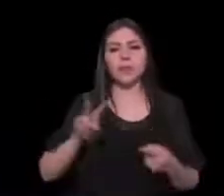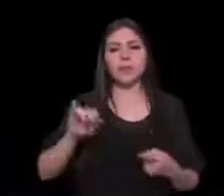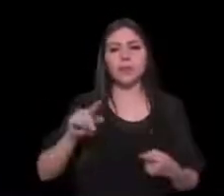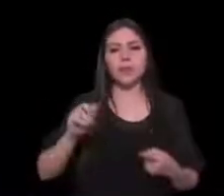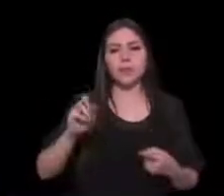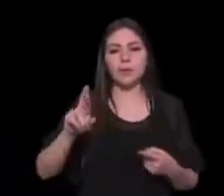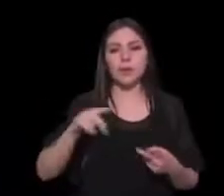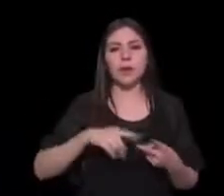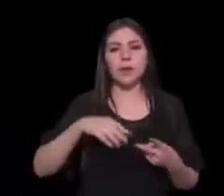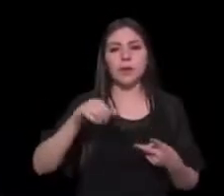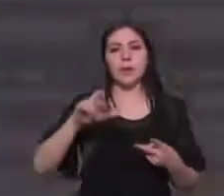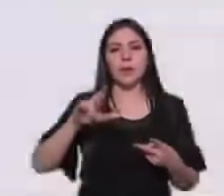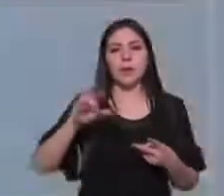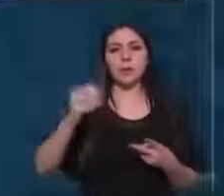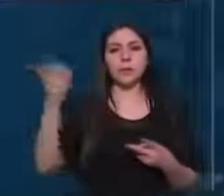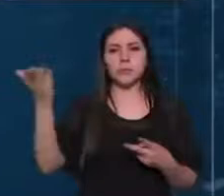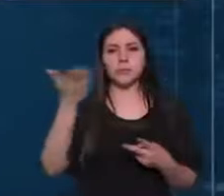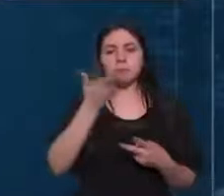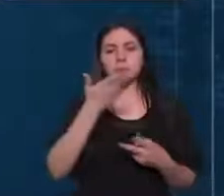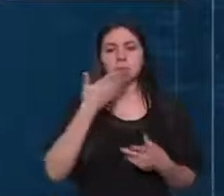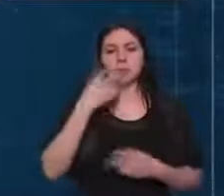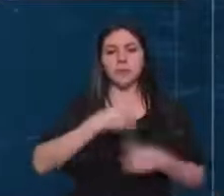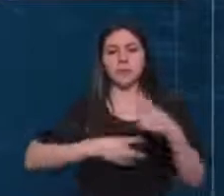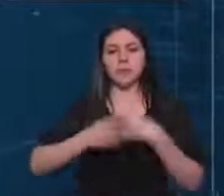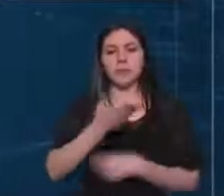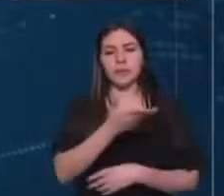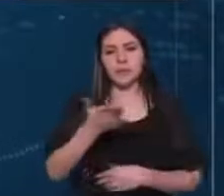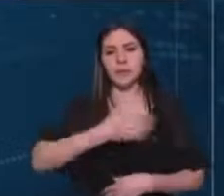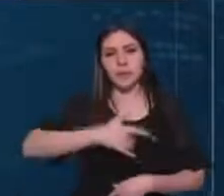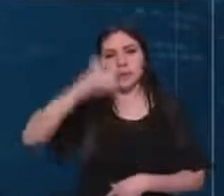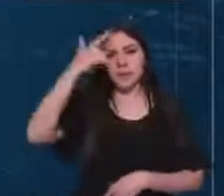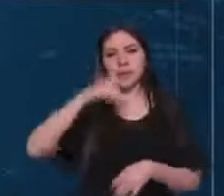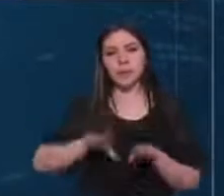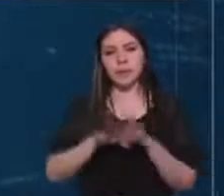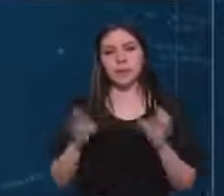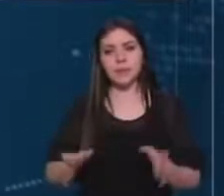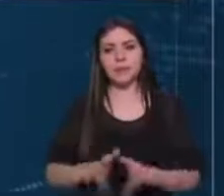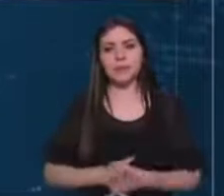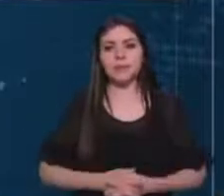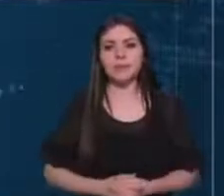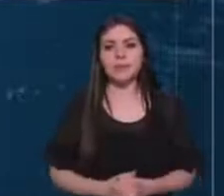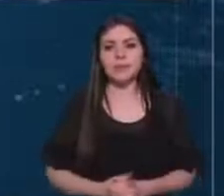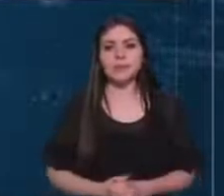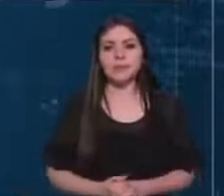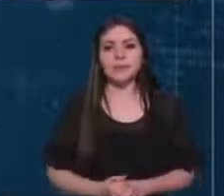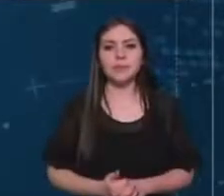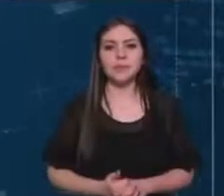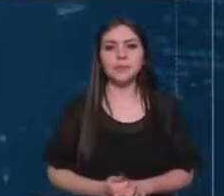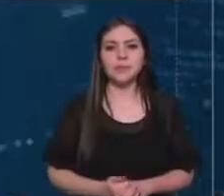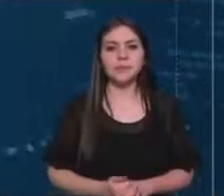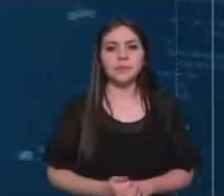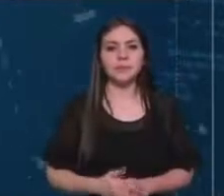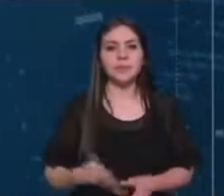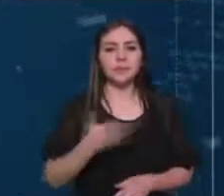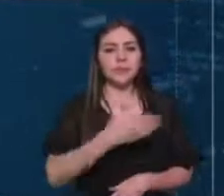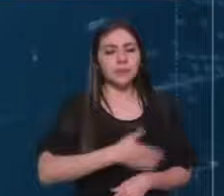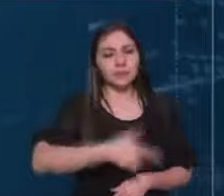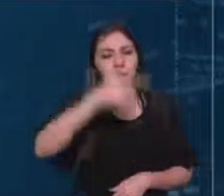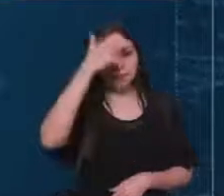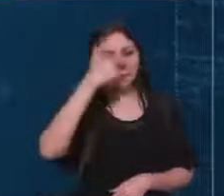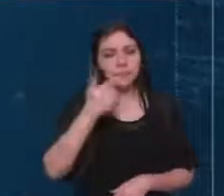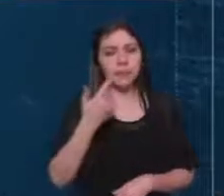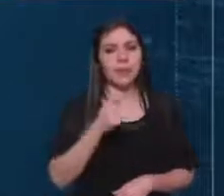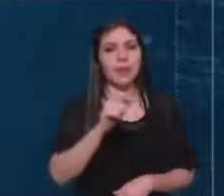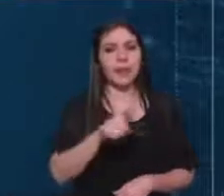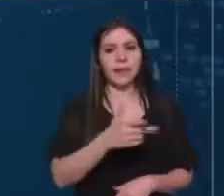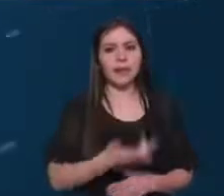Mario Campa, a quienes le damos la bienvenida. Mario, Víctor, buenas noches, ¿cómo están? Hola, bien, gracias, buenas noches. Los